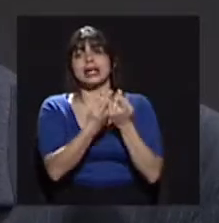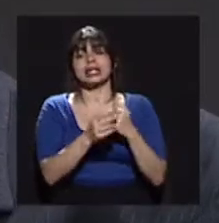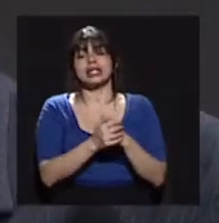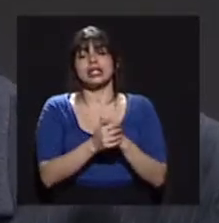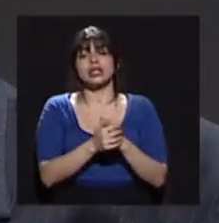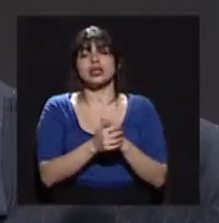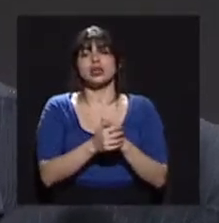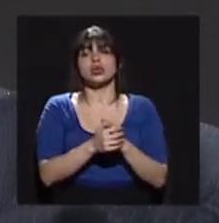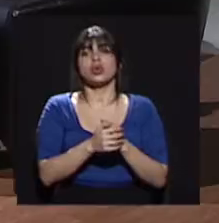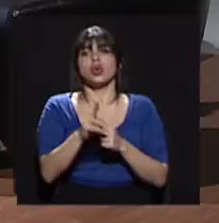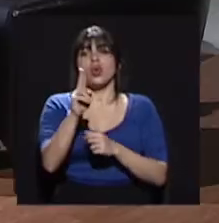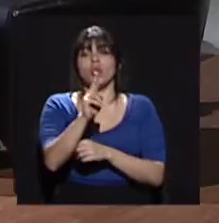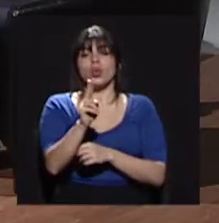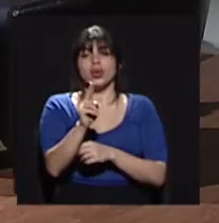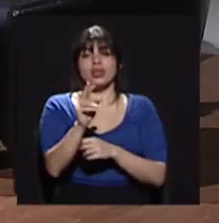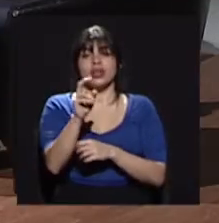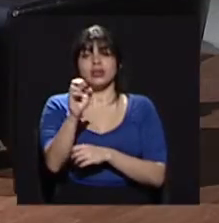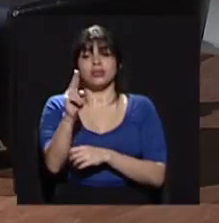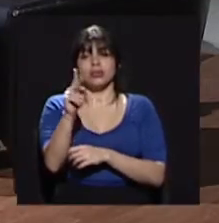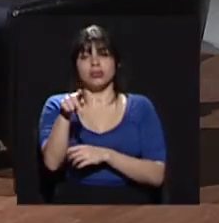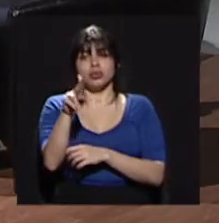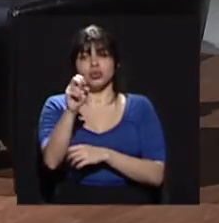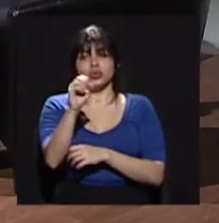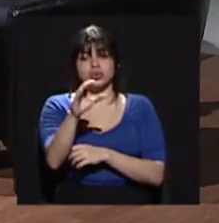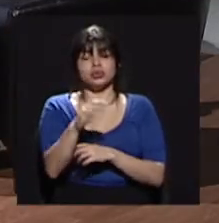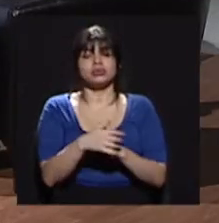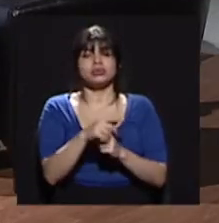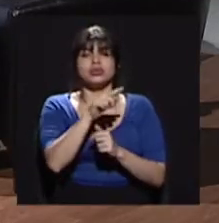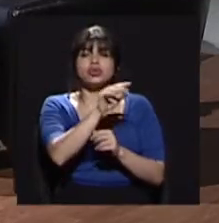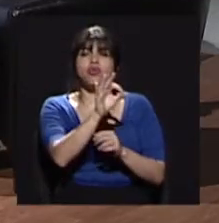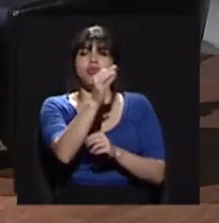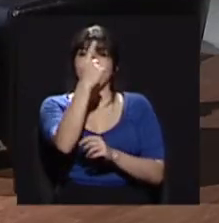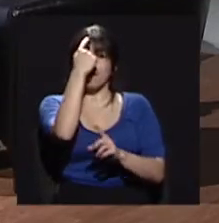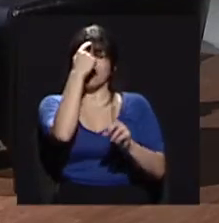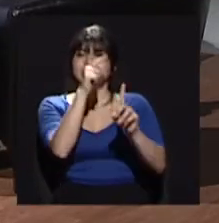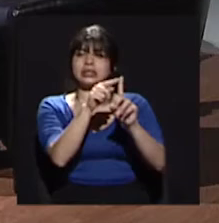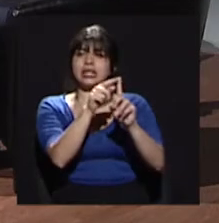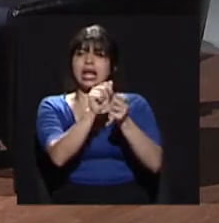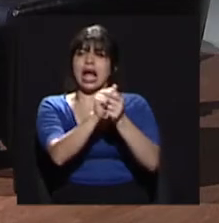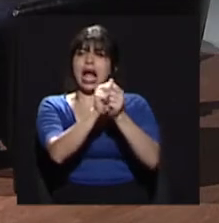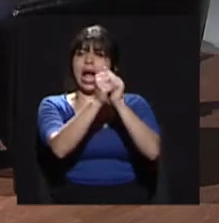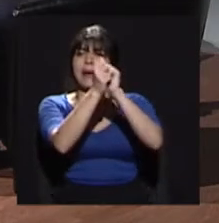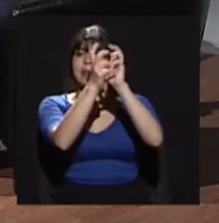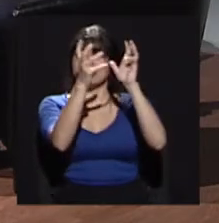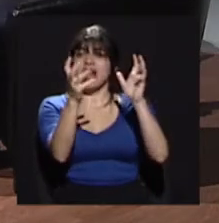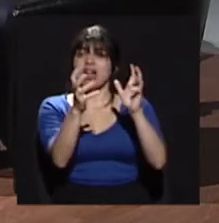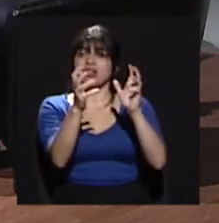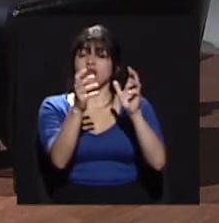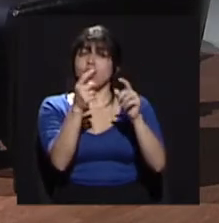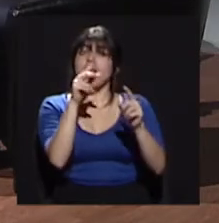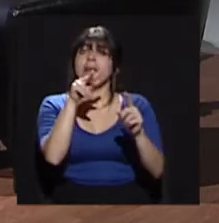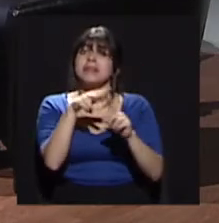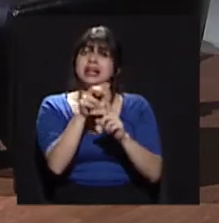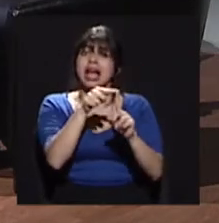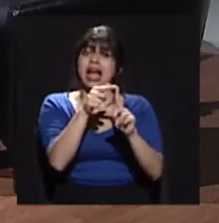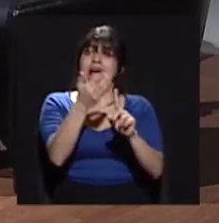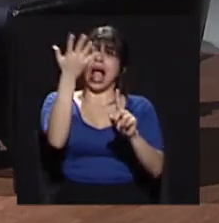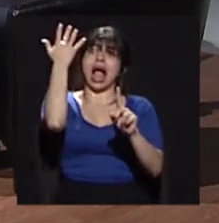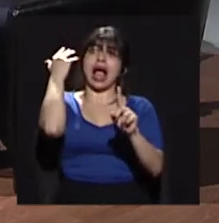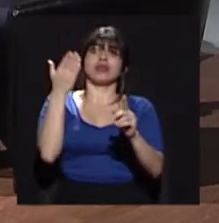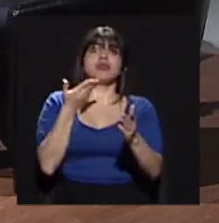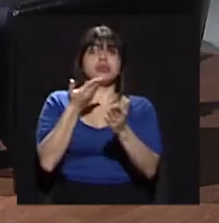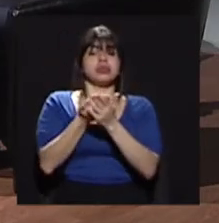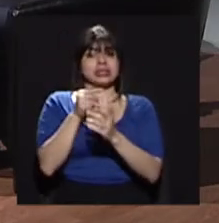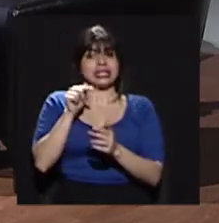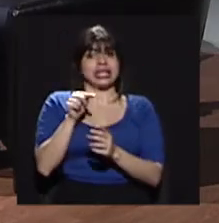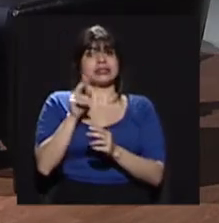cristiana hayan cambiado tanto su manera de pensar en reformas que ellos mismos han propiciado en el pasado como para